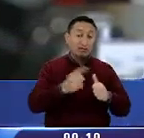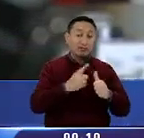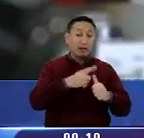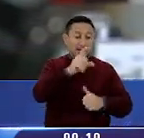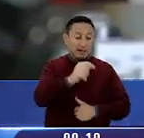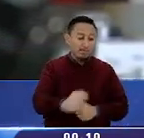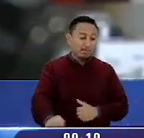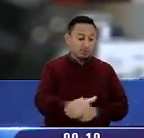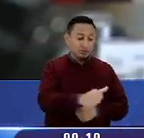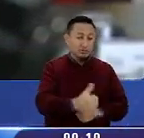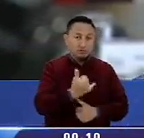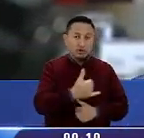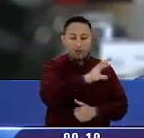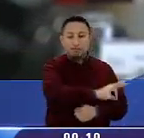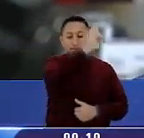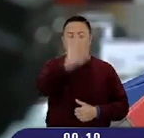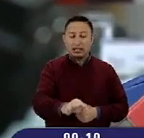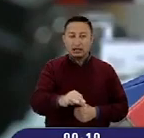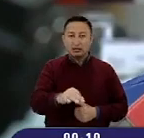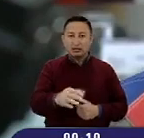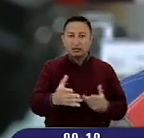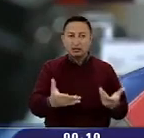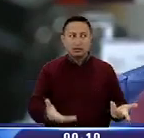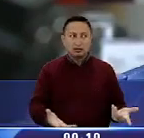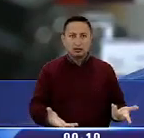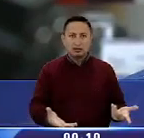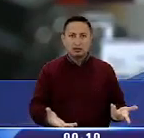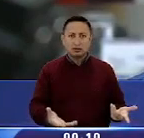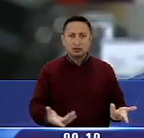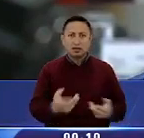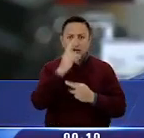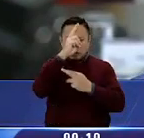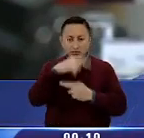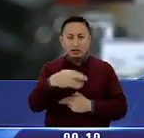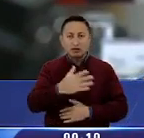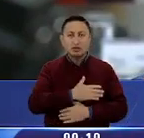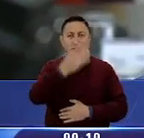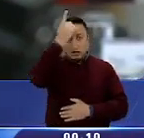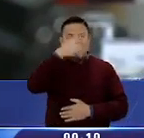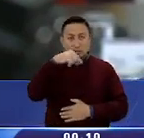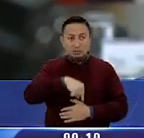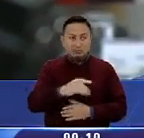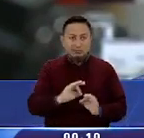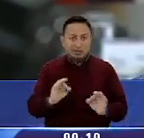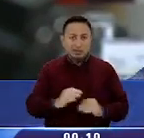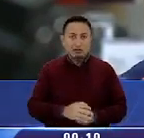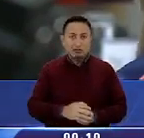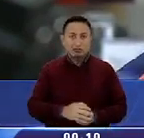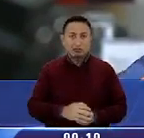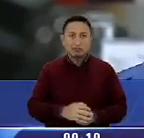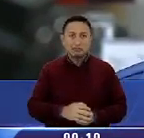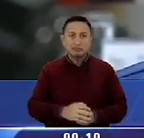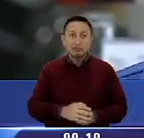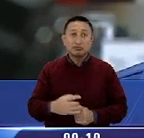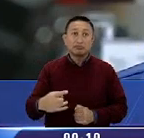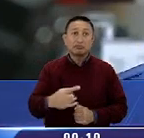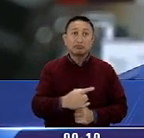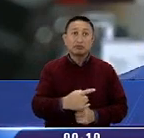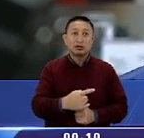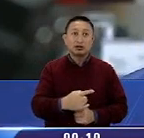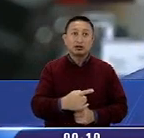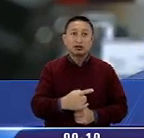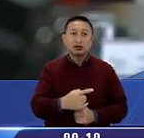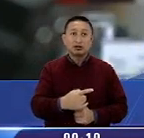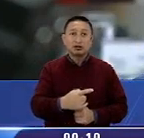descalificación y ahora lo que ha hecho también la Comisión Ciudadana de Selección al no hacer caso a las resoluciones de Pleno, independientemente que hayan sido